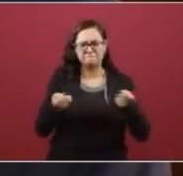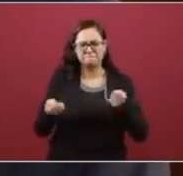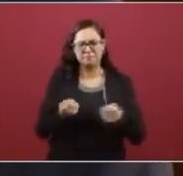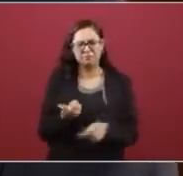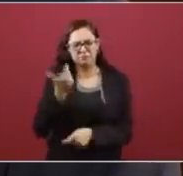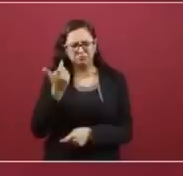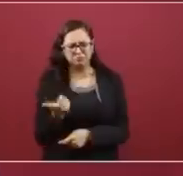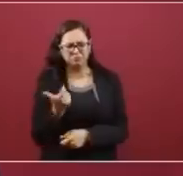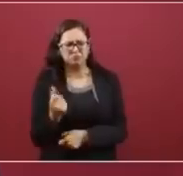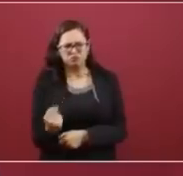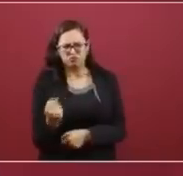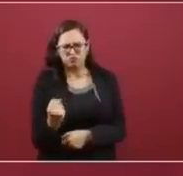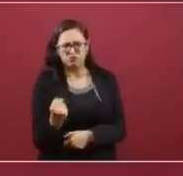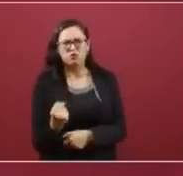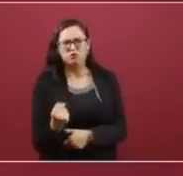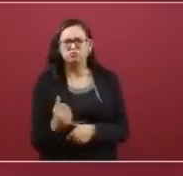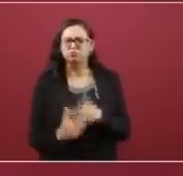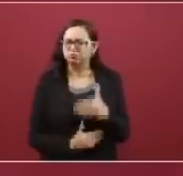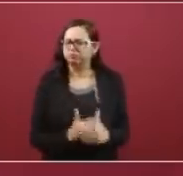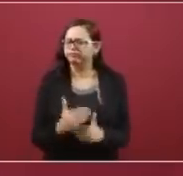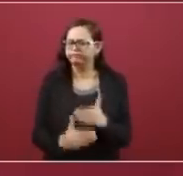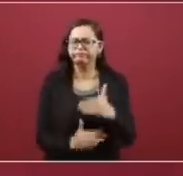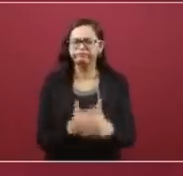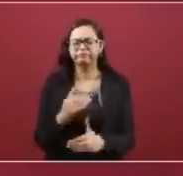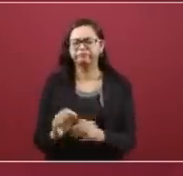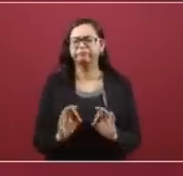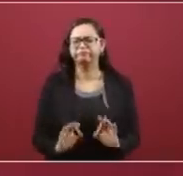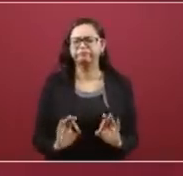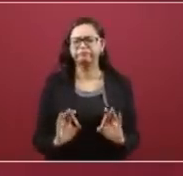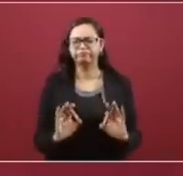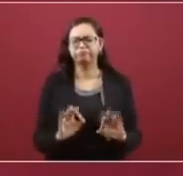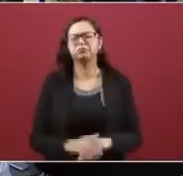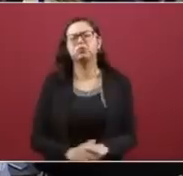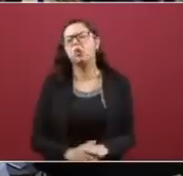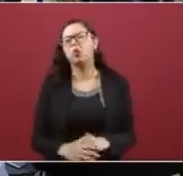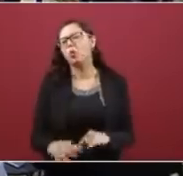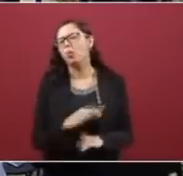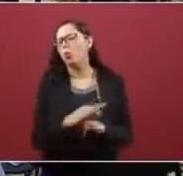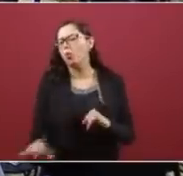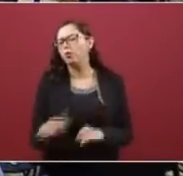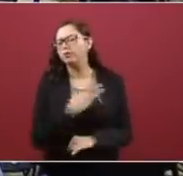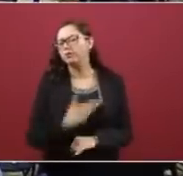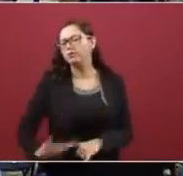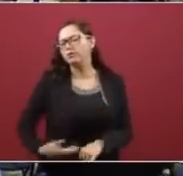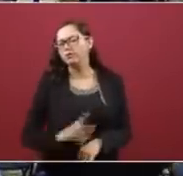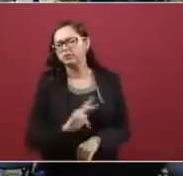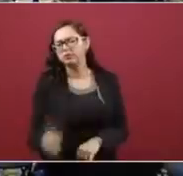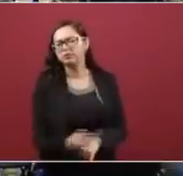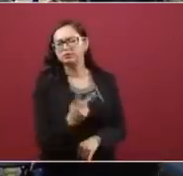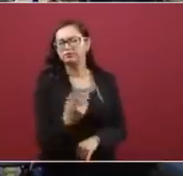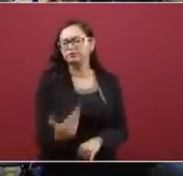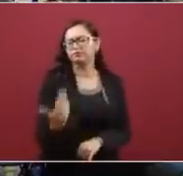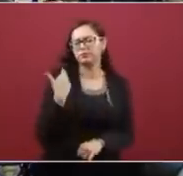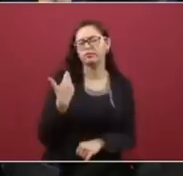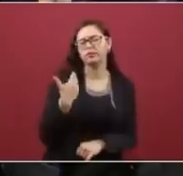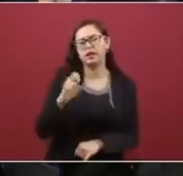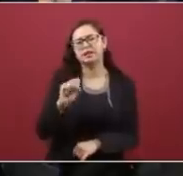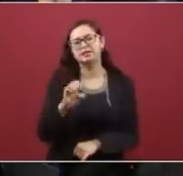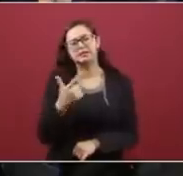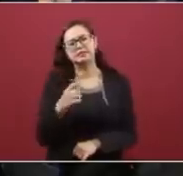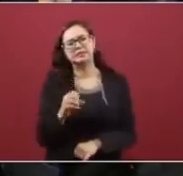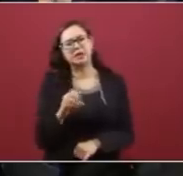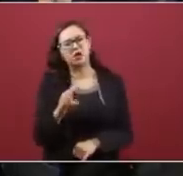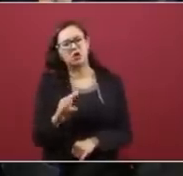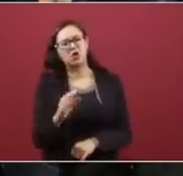fuerte Las cosas van a marchar. Y una última pregunta, presidente, en días recientes la secretaria de Gobernación dijo